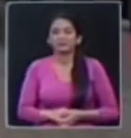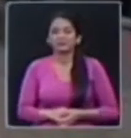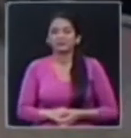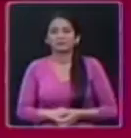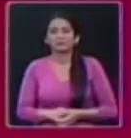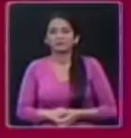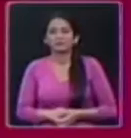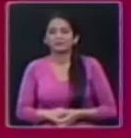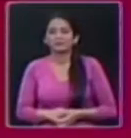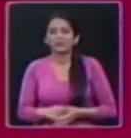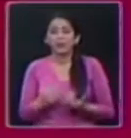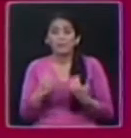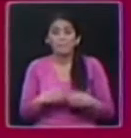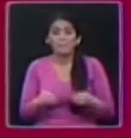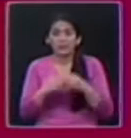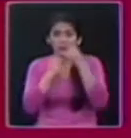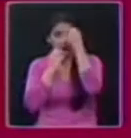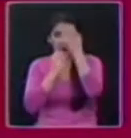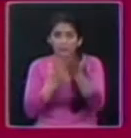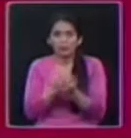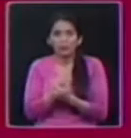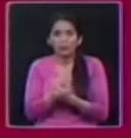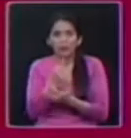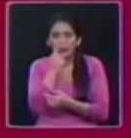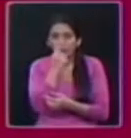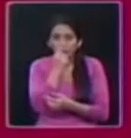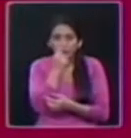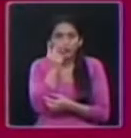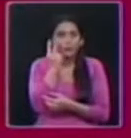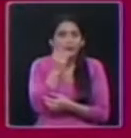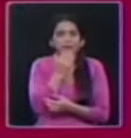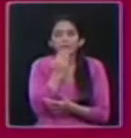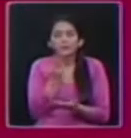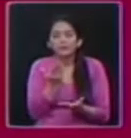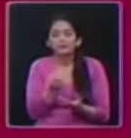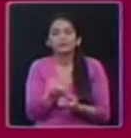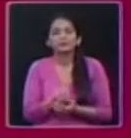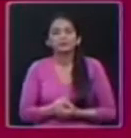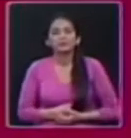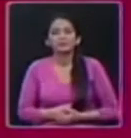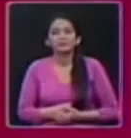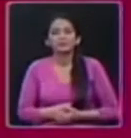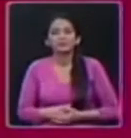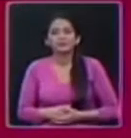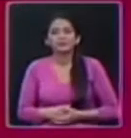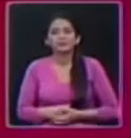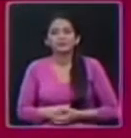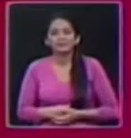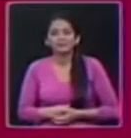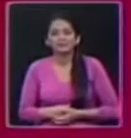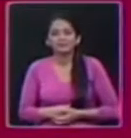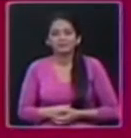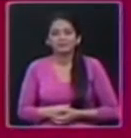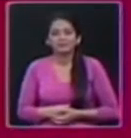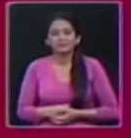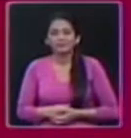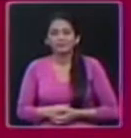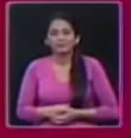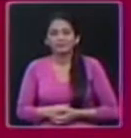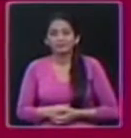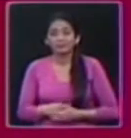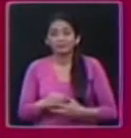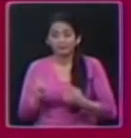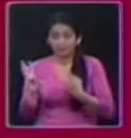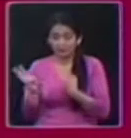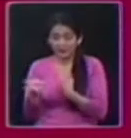¿dónde pueden conocer más información sobre todas las actividades que ustedes realizan? Perfecto. Bueno, nosotros tenemos una